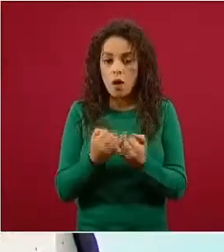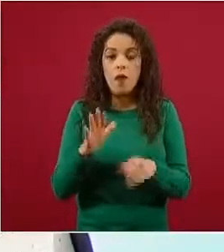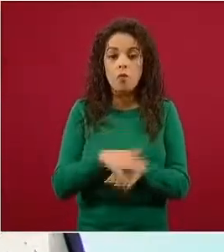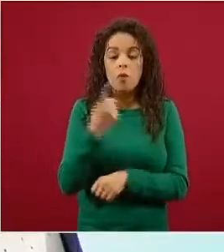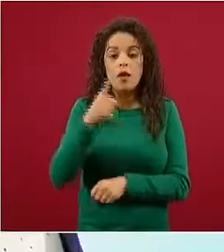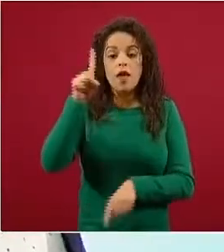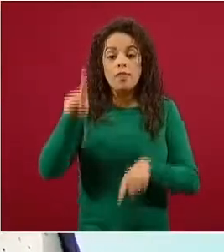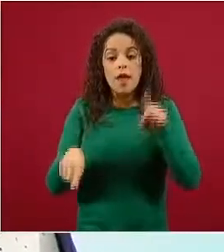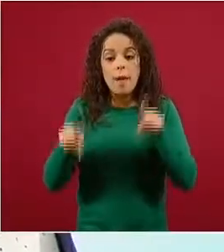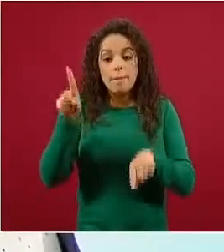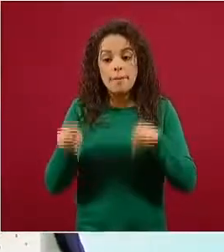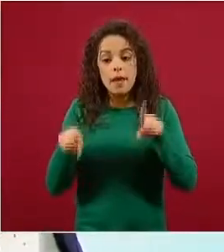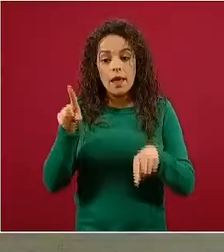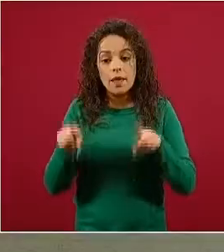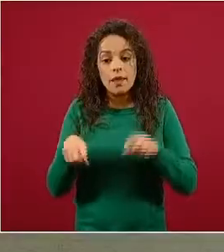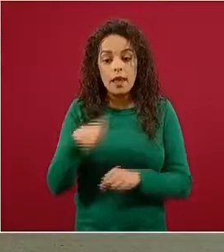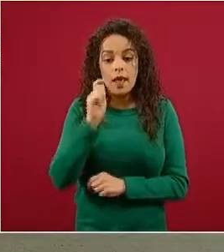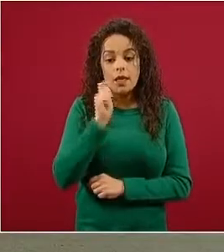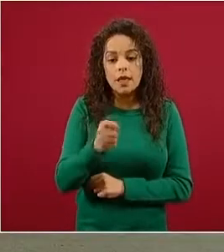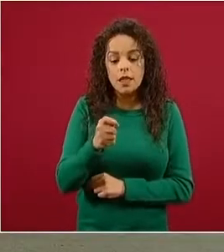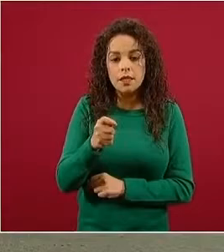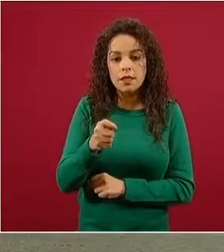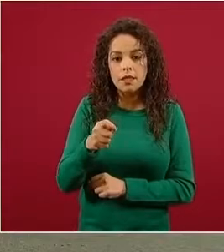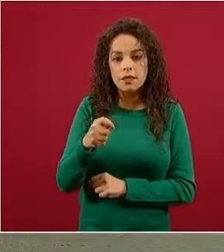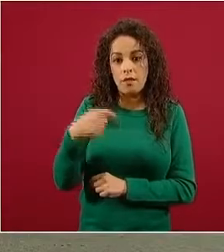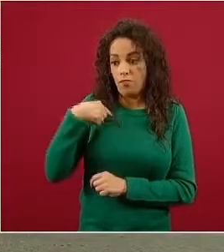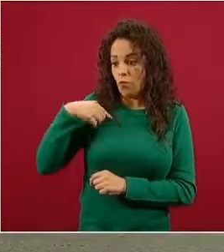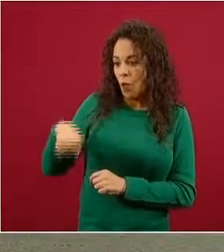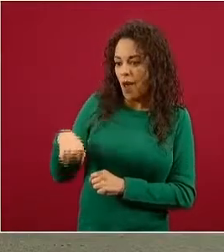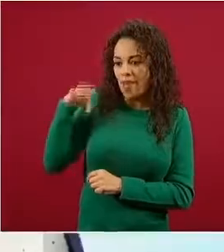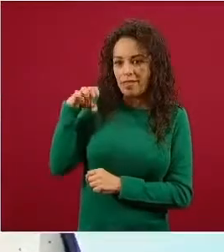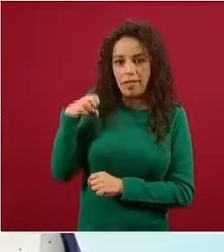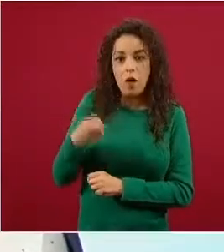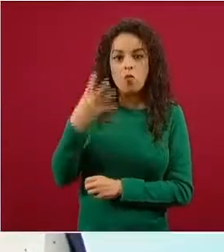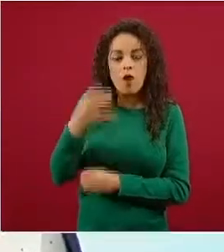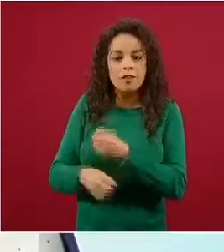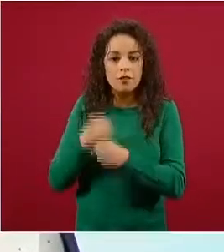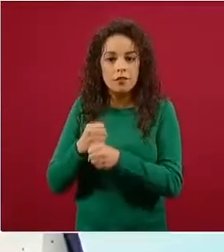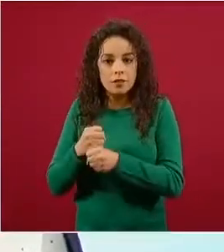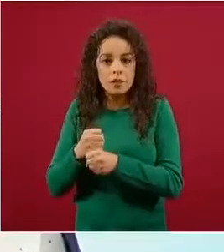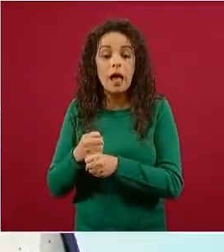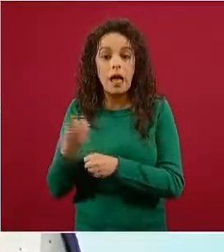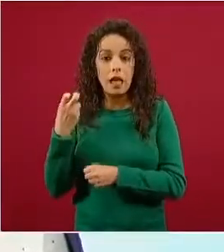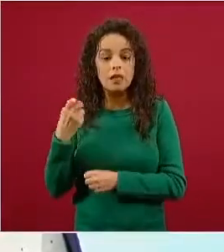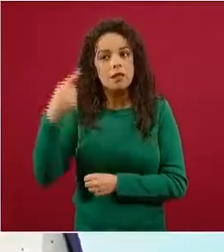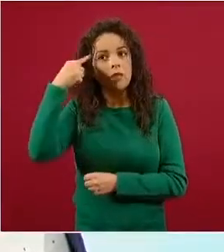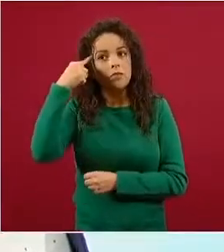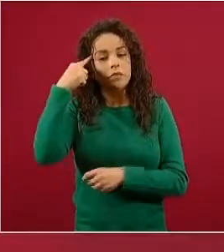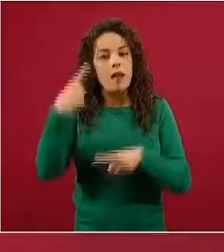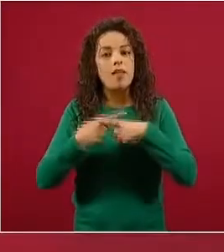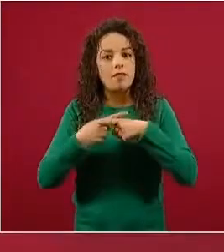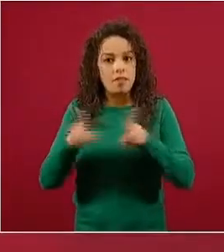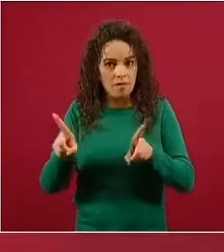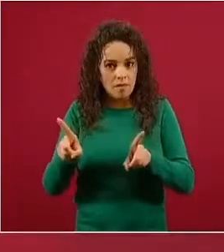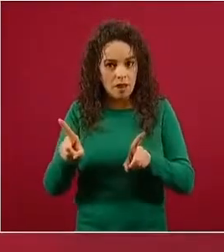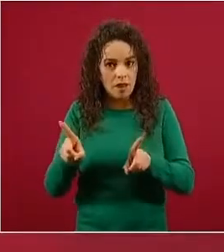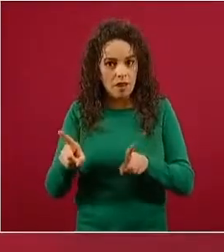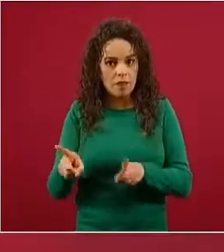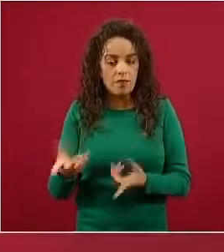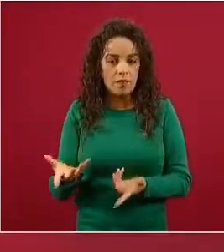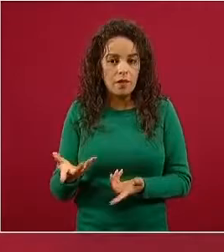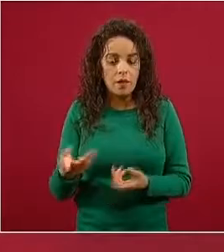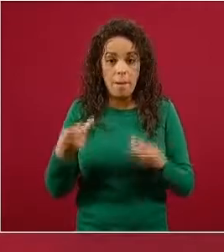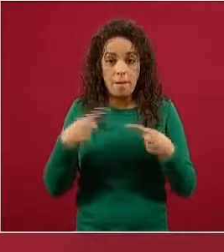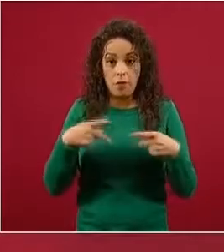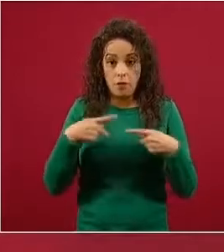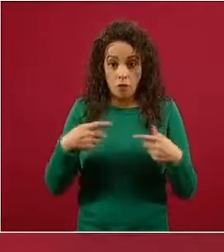sucedía en la República Popular de China, y empiezan las noticias a manejarlo y